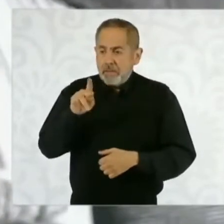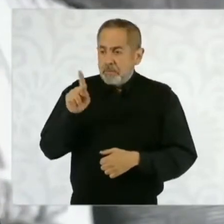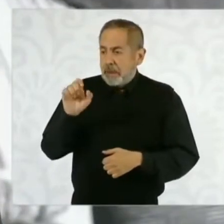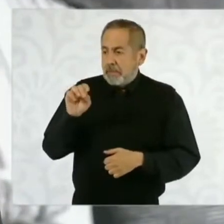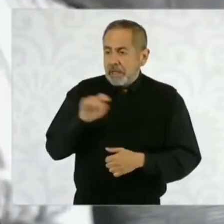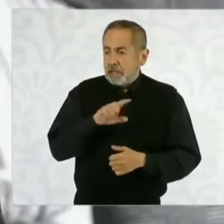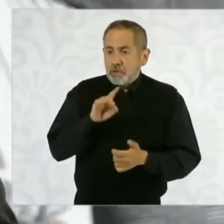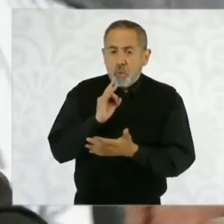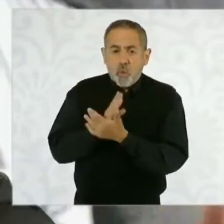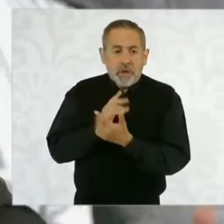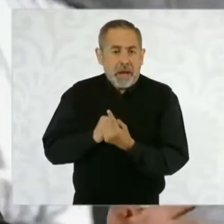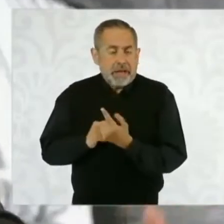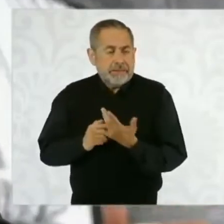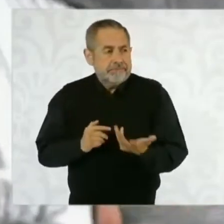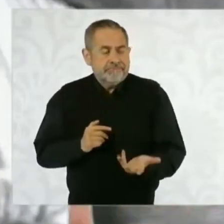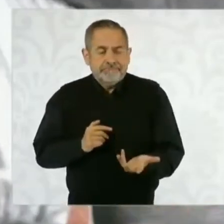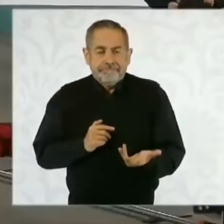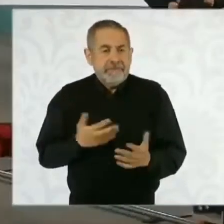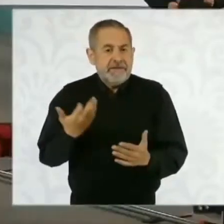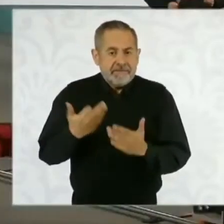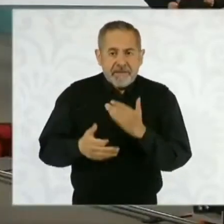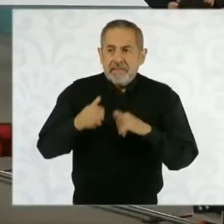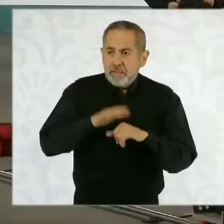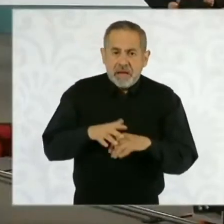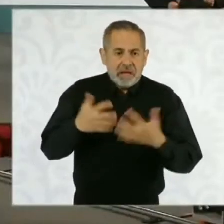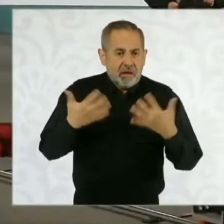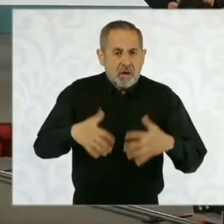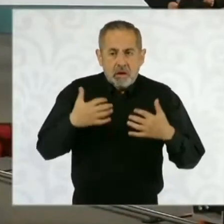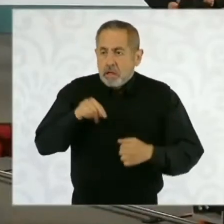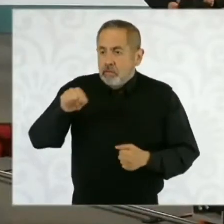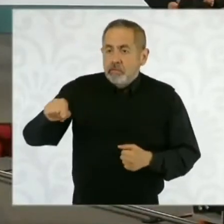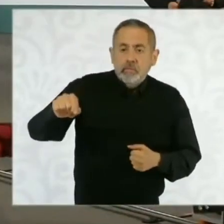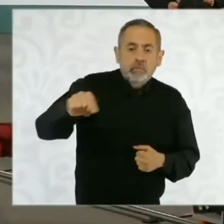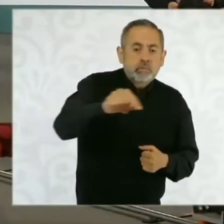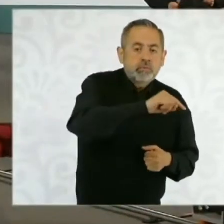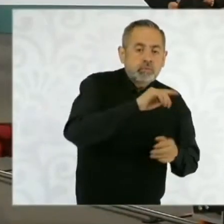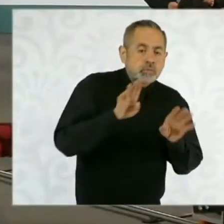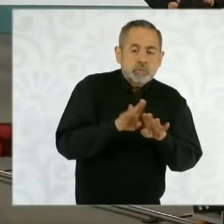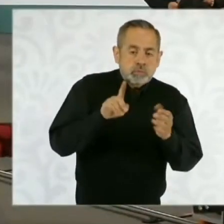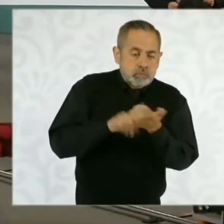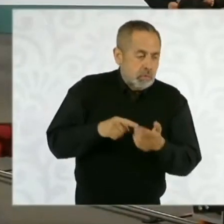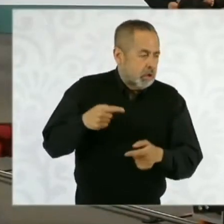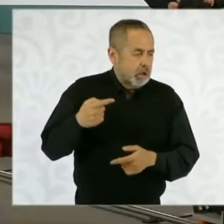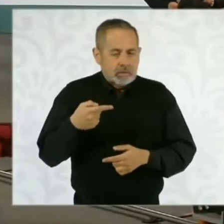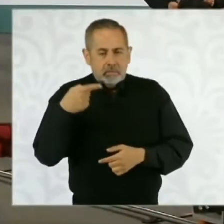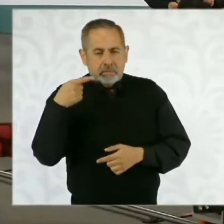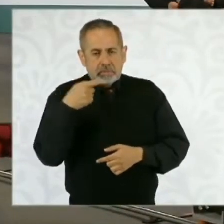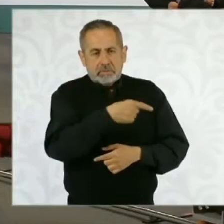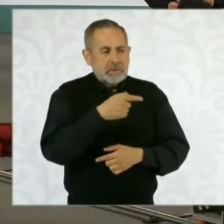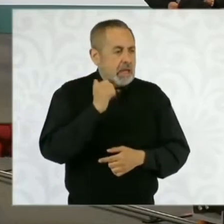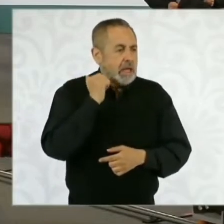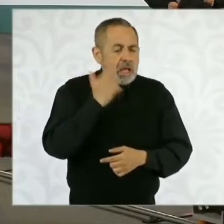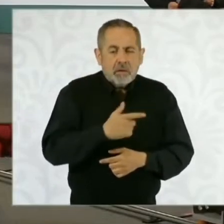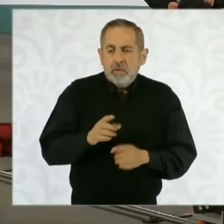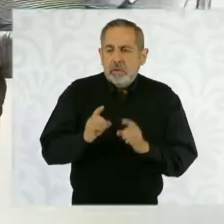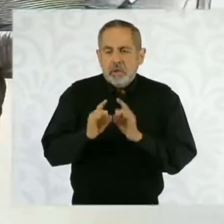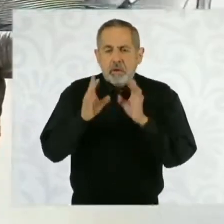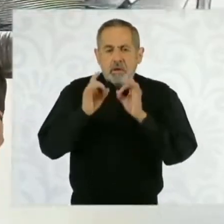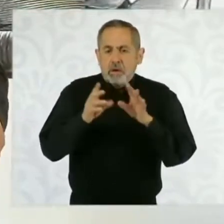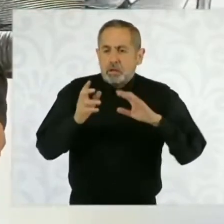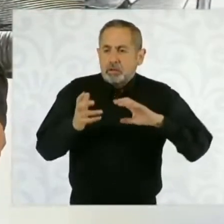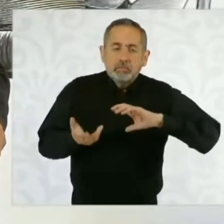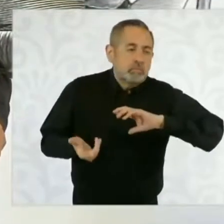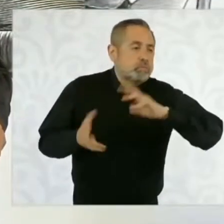Mexicanos? ¿Cómo entender la falta de productividad cuando ante cualquier desastre de